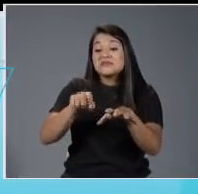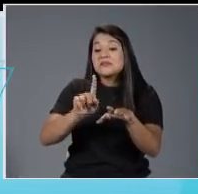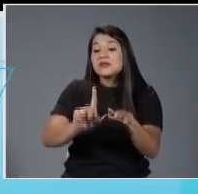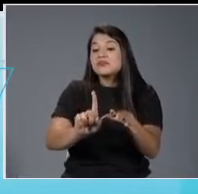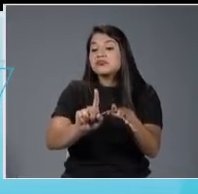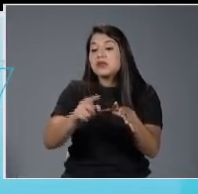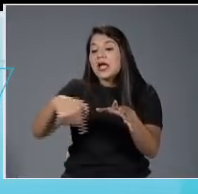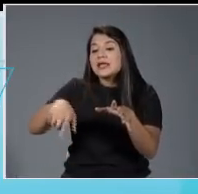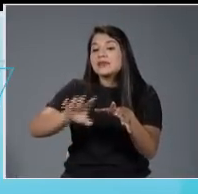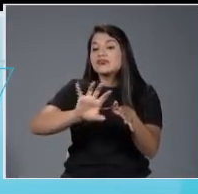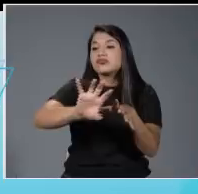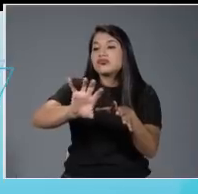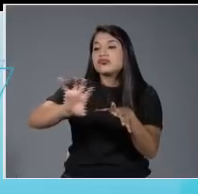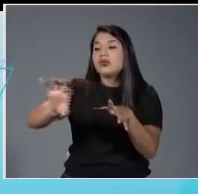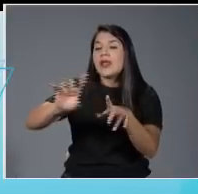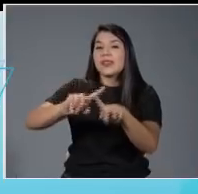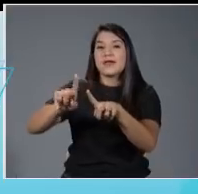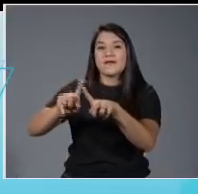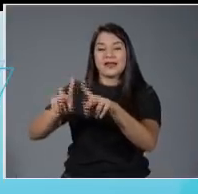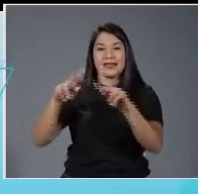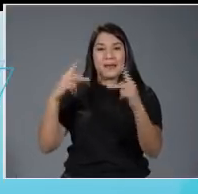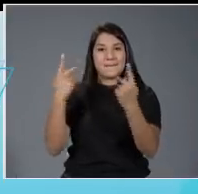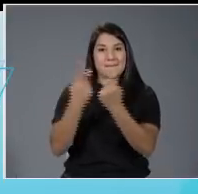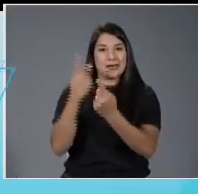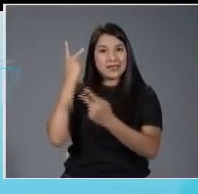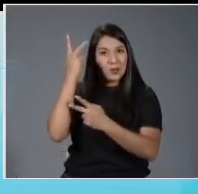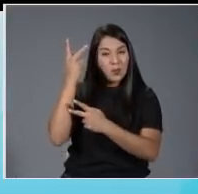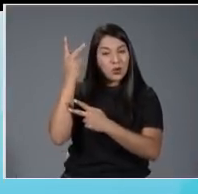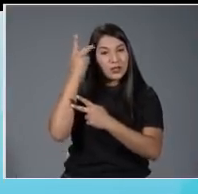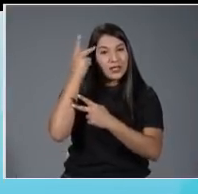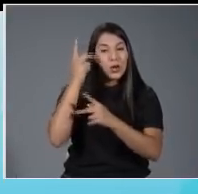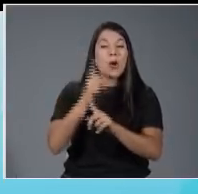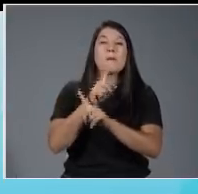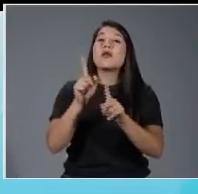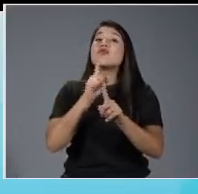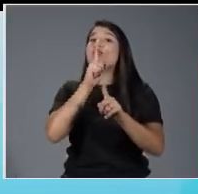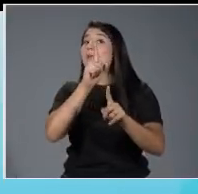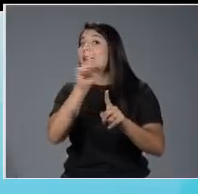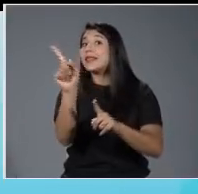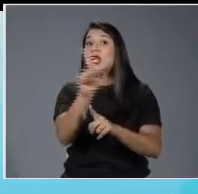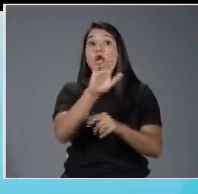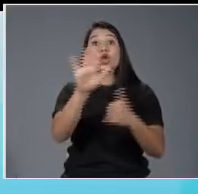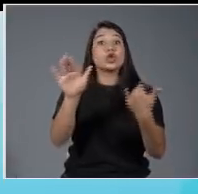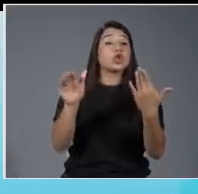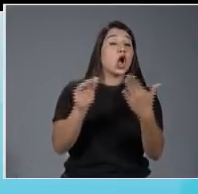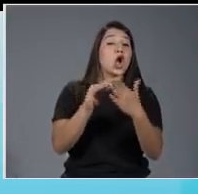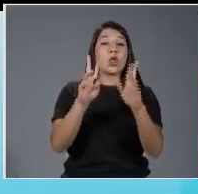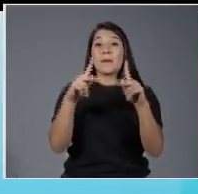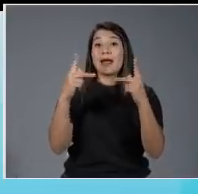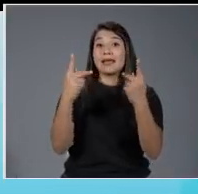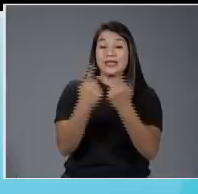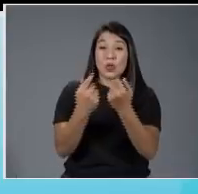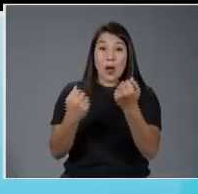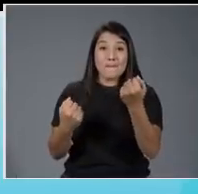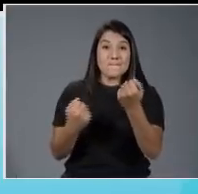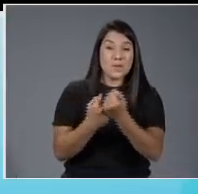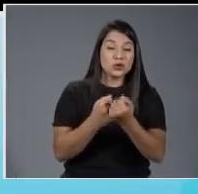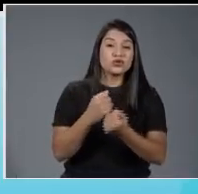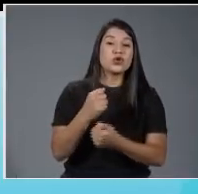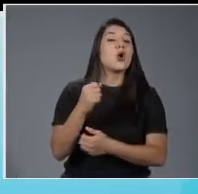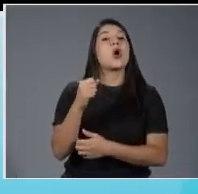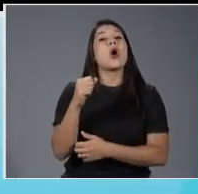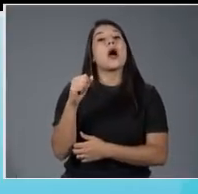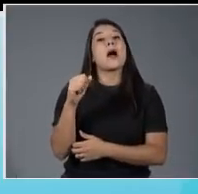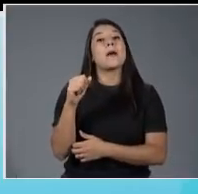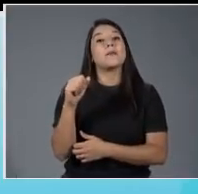no necesariamente detrás de ellos está el apoyo unánime de esos partidos políticos, con lo cual podría complicarse la vida a don Rodolfo.